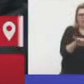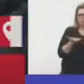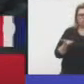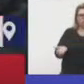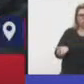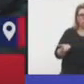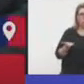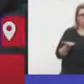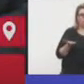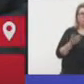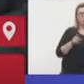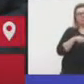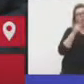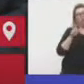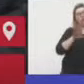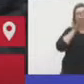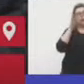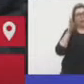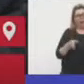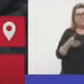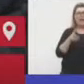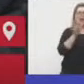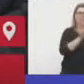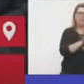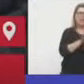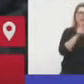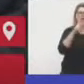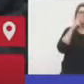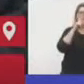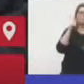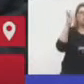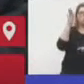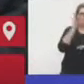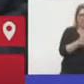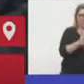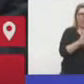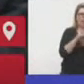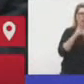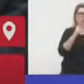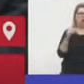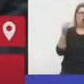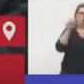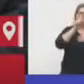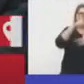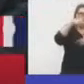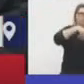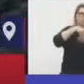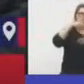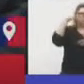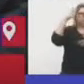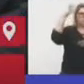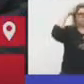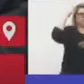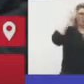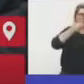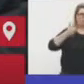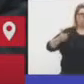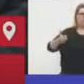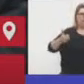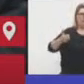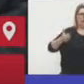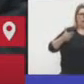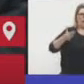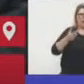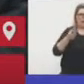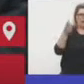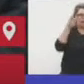está desolada, pero hay una energía silenciosa y unas ganas de salir, de volver a florecer, de que lo